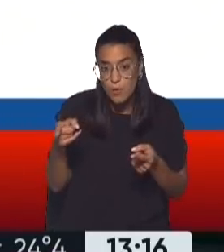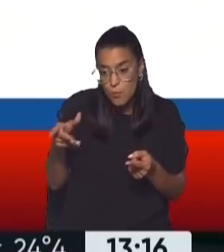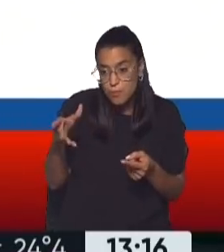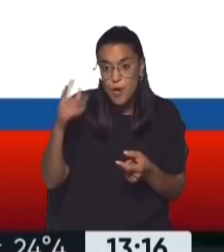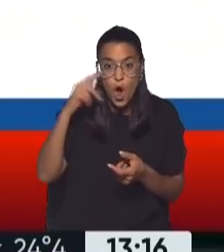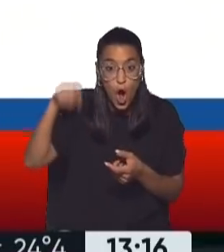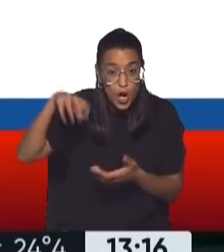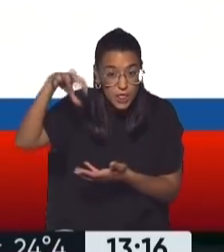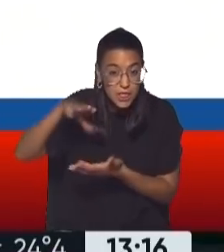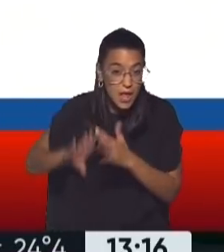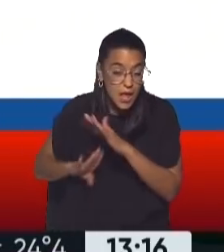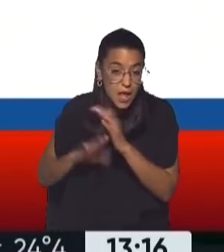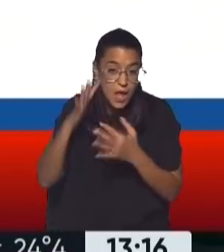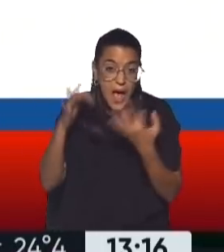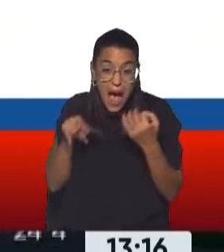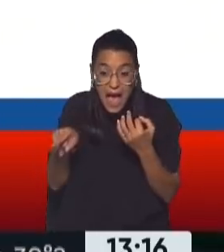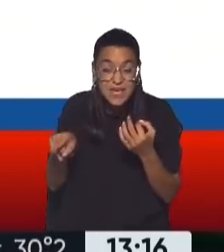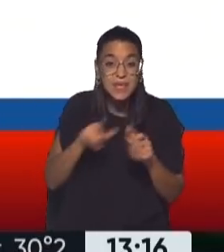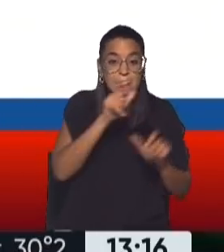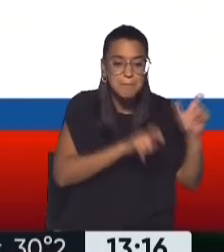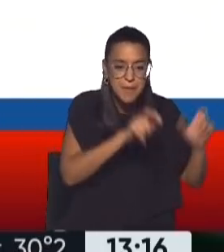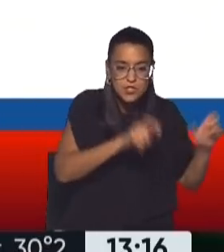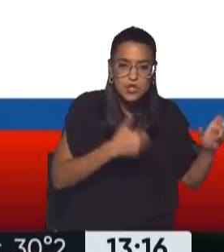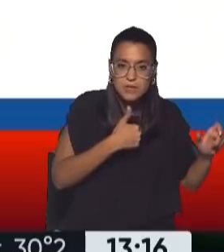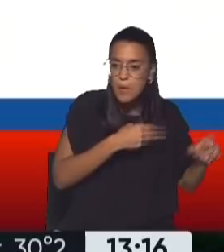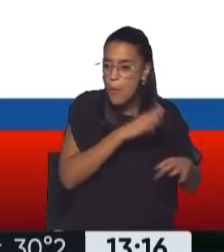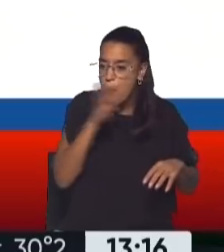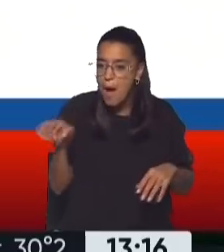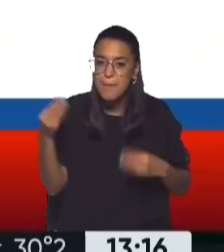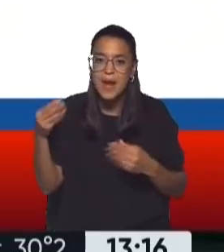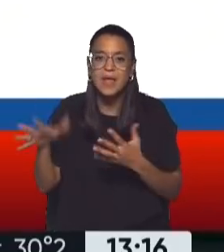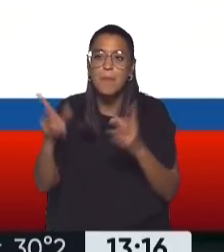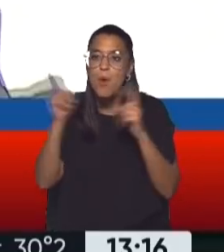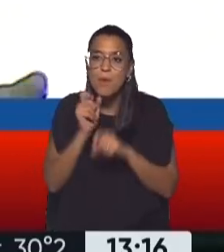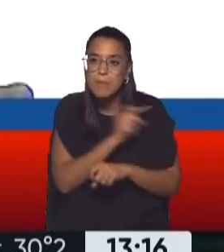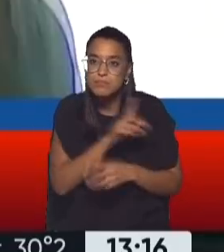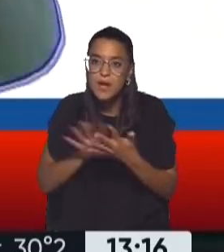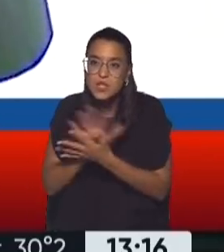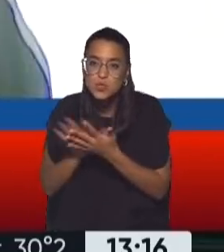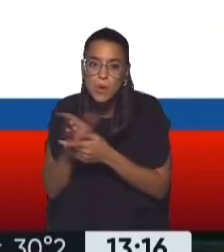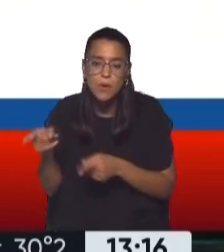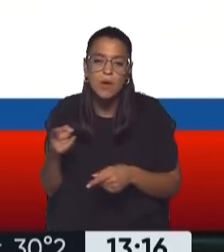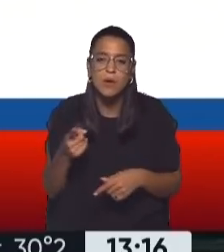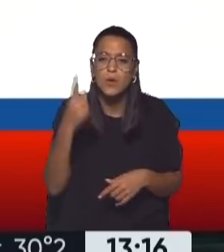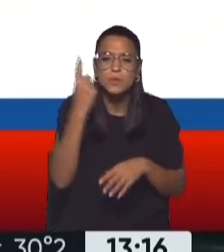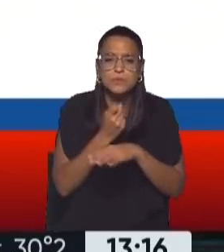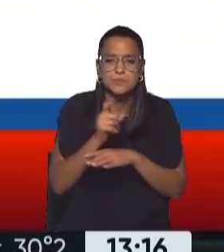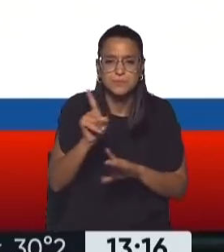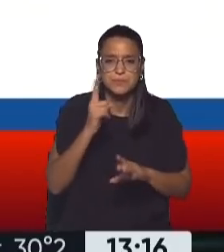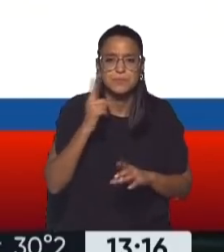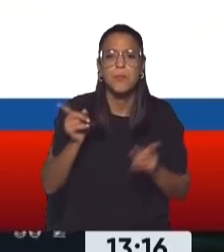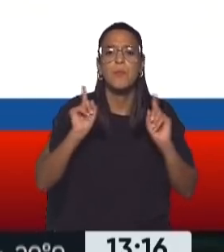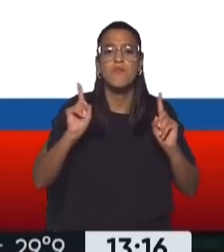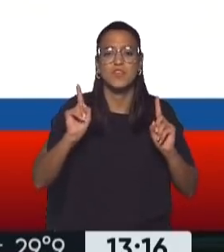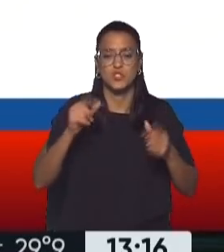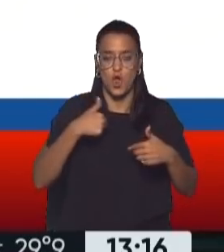lugar donde los argentinos recurren para resolver sus problemas. Un segundo, déjenme poner en profesor de